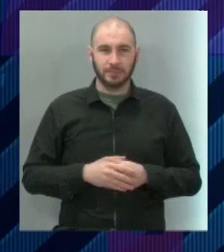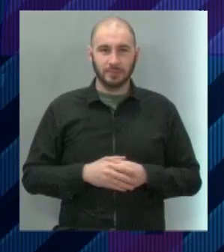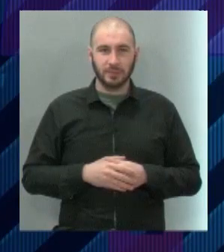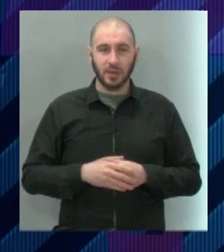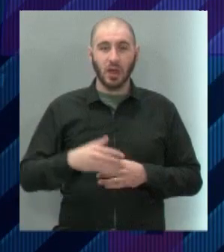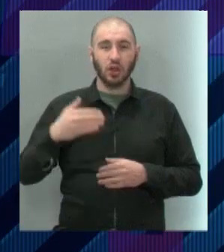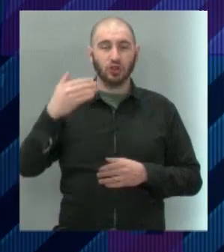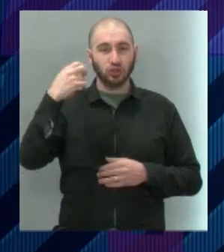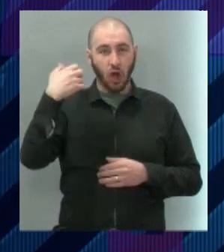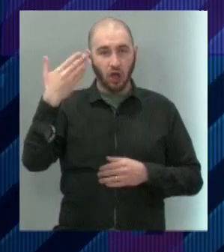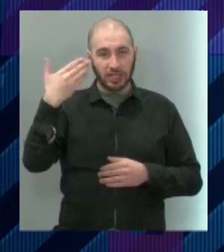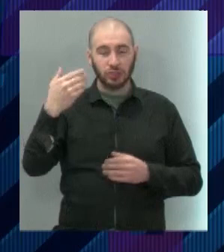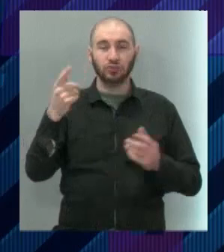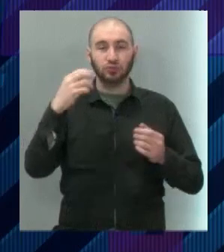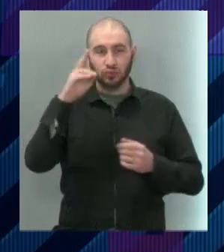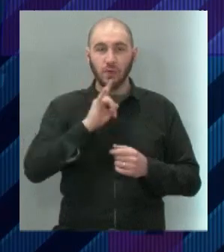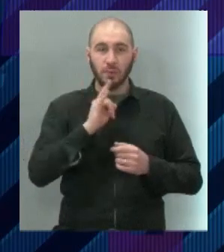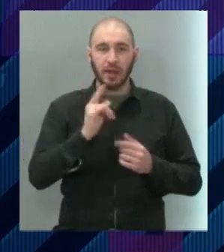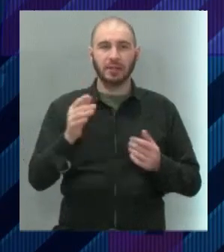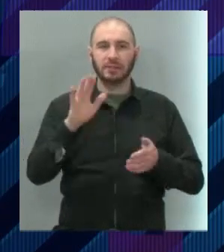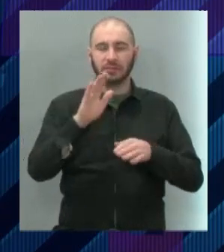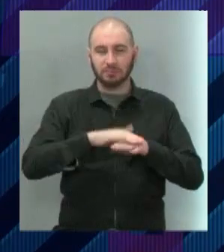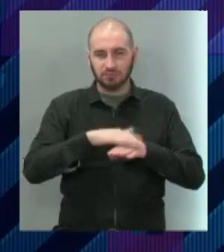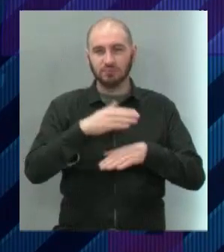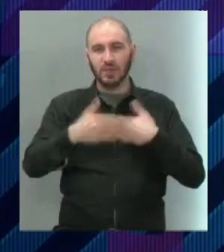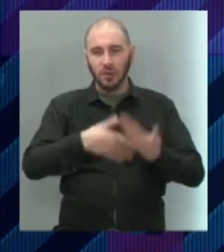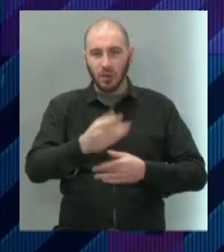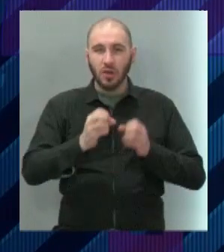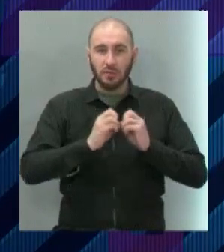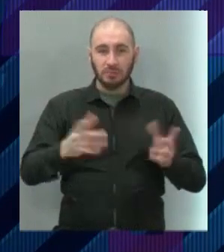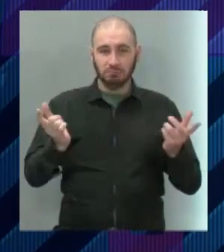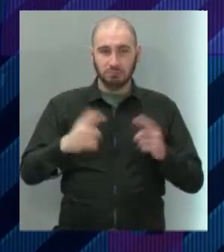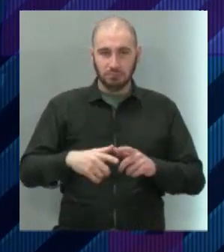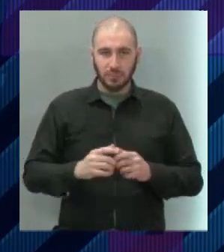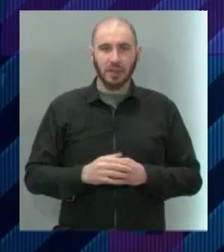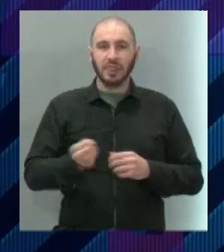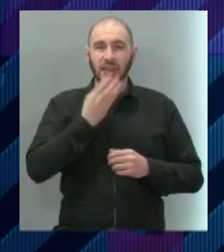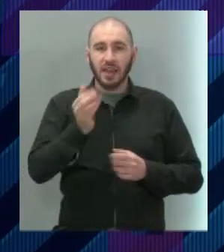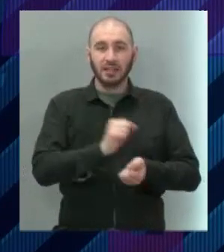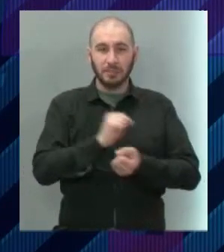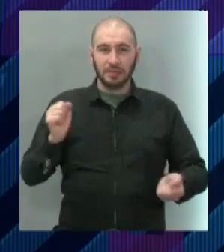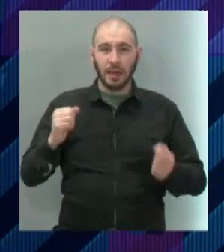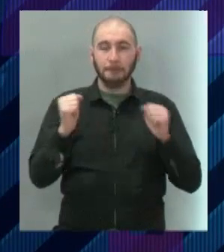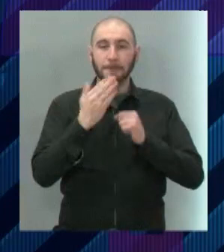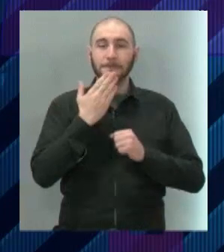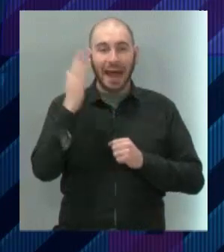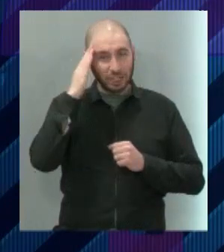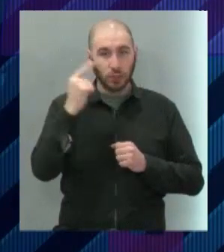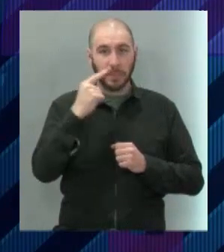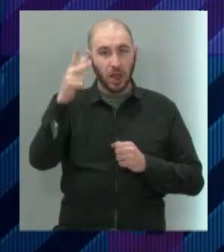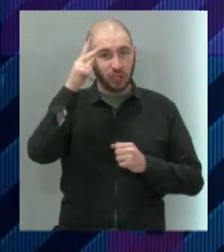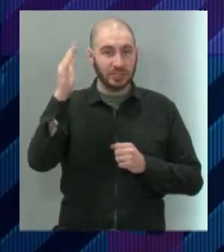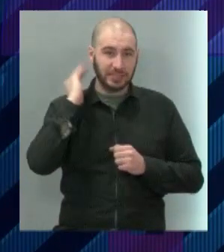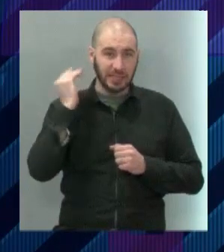El Congreso de Tucumán, asamblea encargada de los asuntos de la Revolución, inició las reuniones para declarar la independencia en marzo de